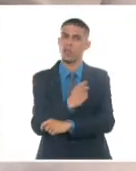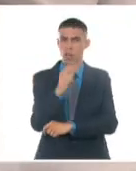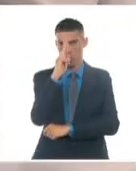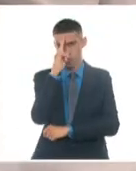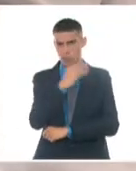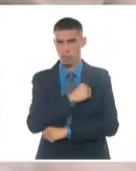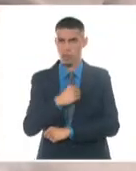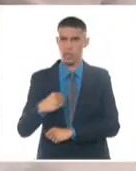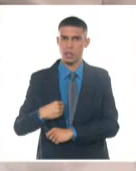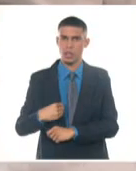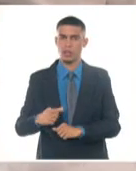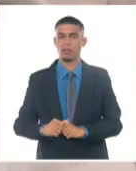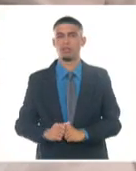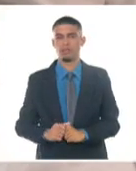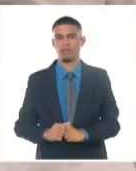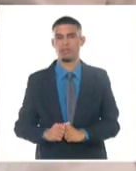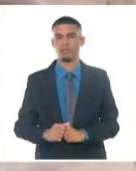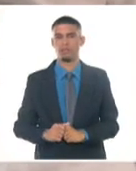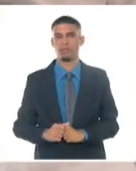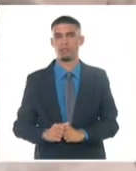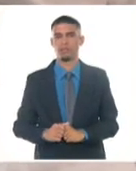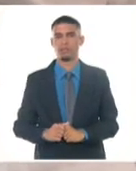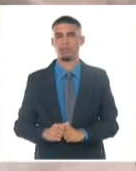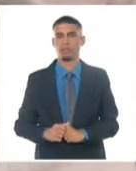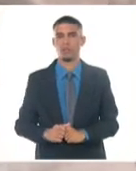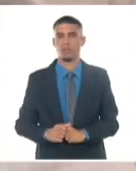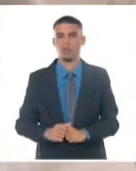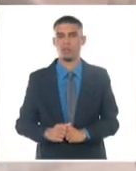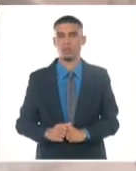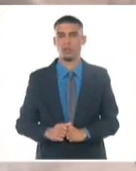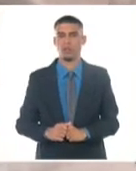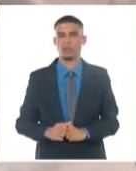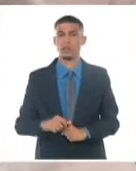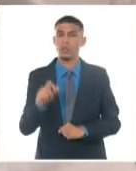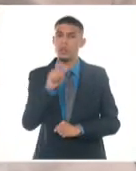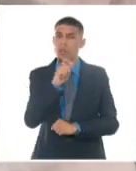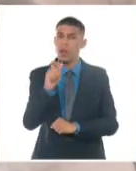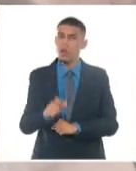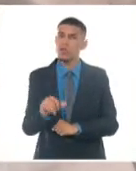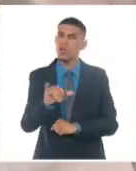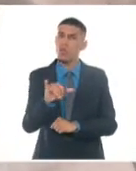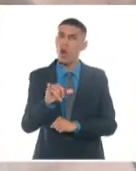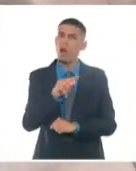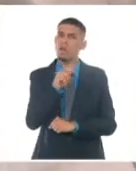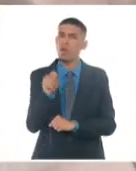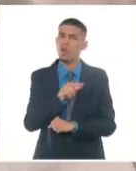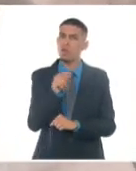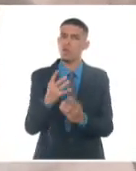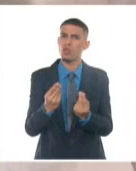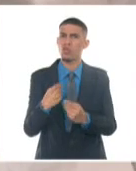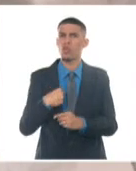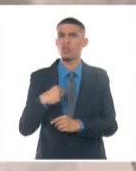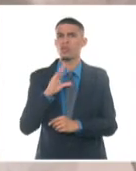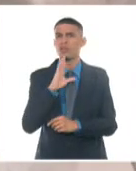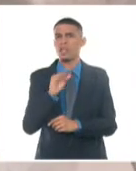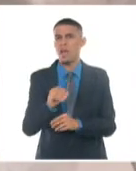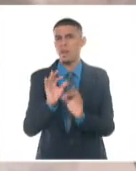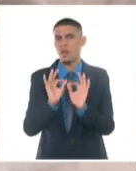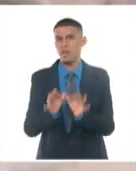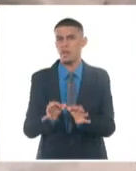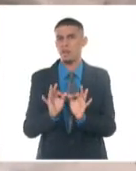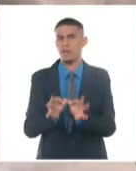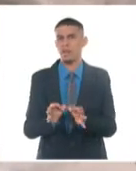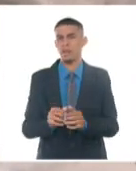Rocky, ¿quién te lo publicó, Iván, en una entrevista anterior similar a esta que le hicieron? Pienso que sí, siempre me han dicho que soy Rocky Quieta. Soy Rocky Quieta porque,